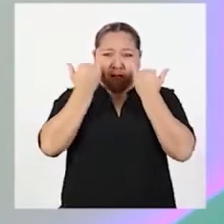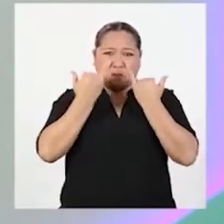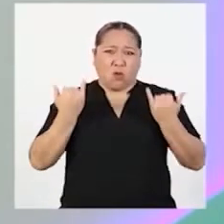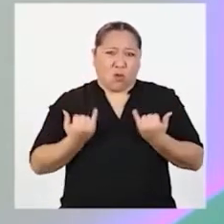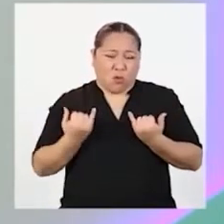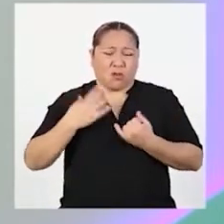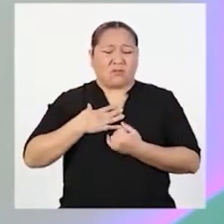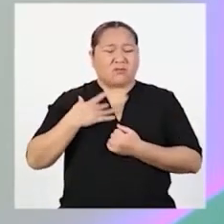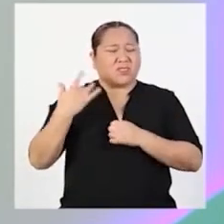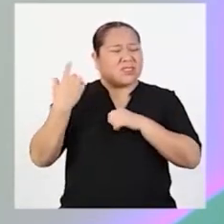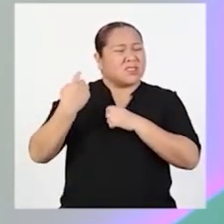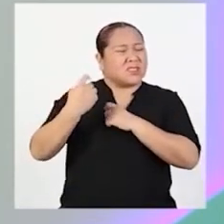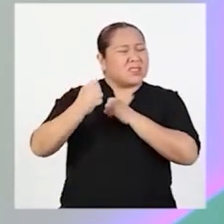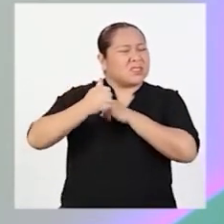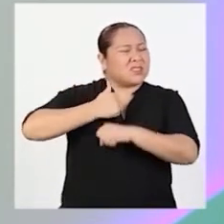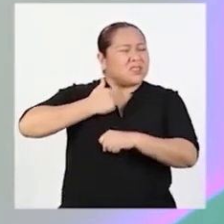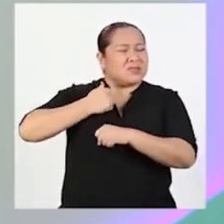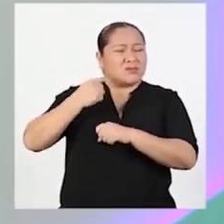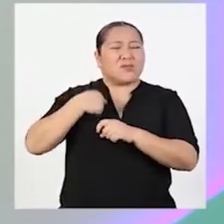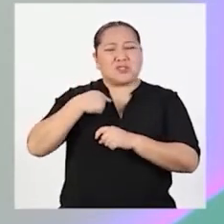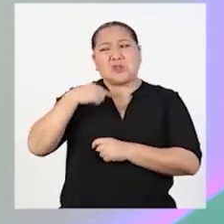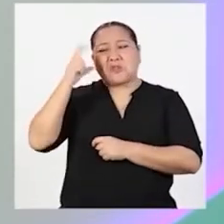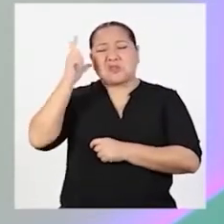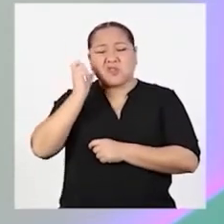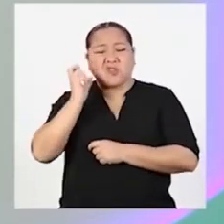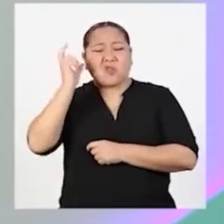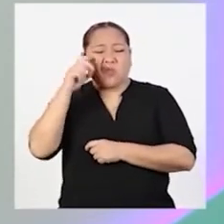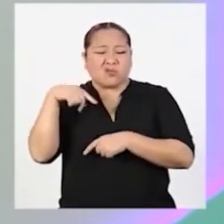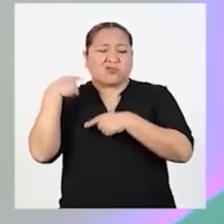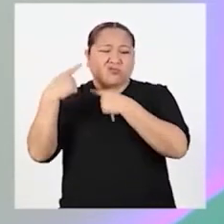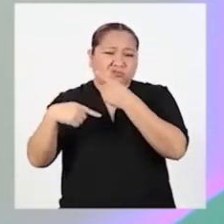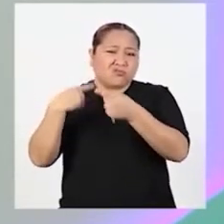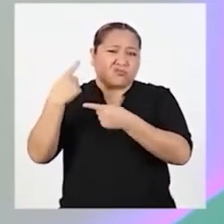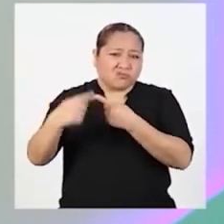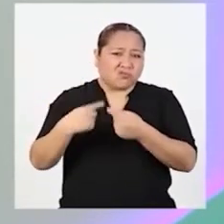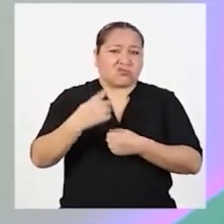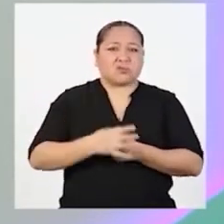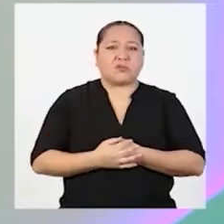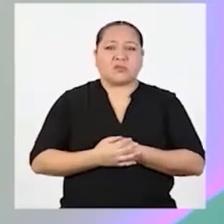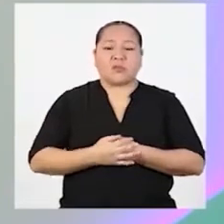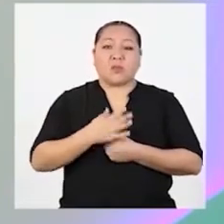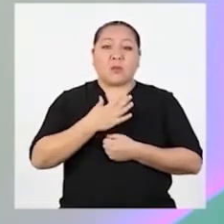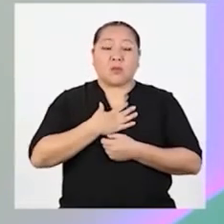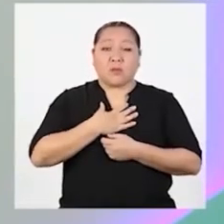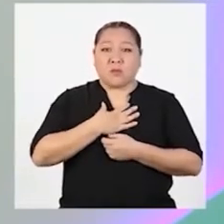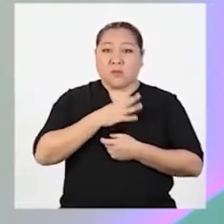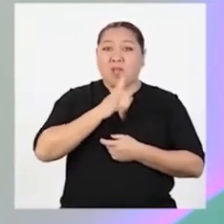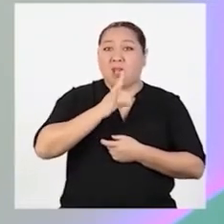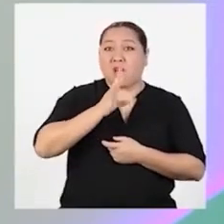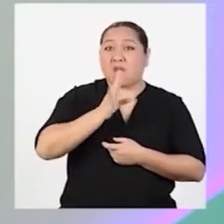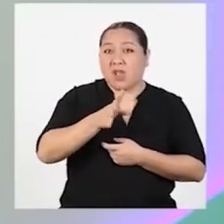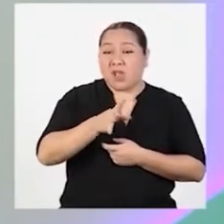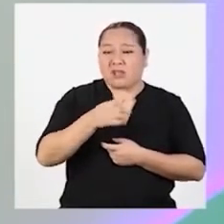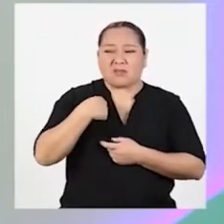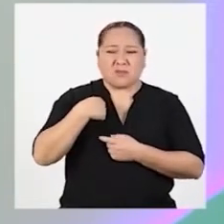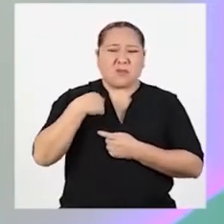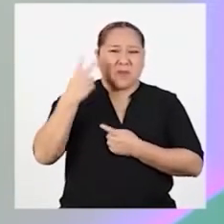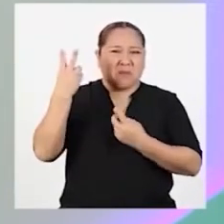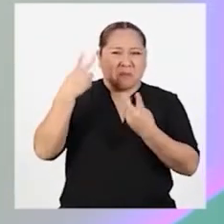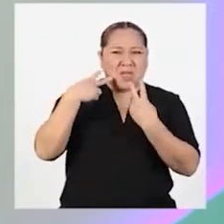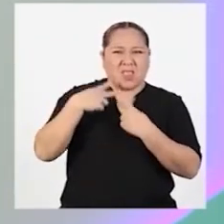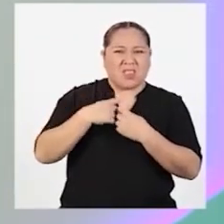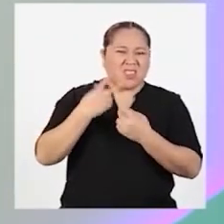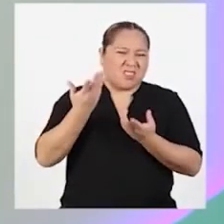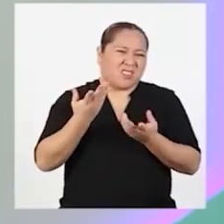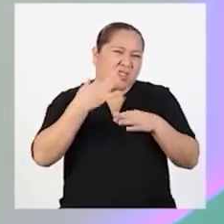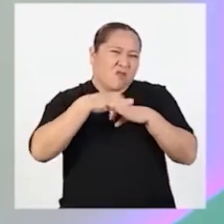mi figura y eso me lastima, pero a pesar de eso los escucho frecuentemente. Por mi forma de hablar